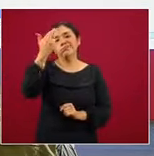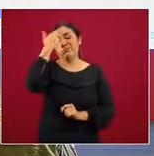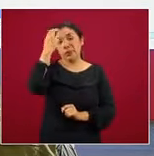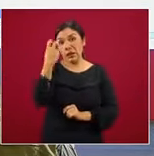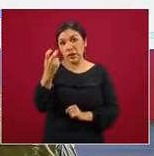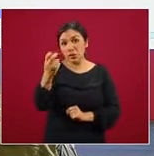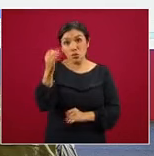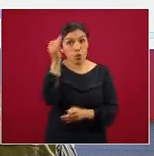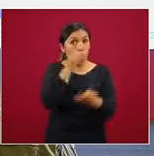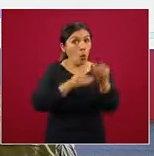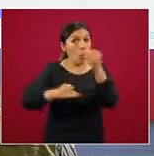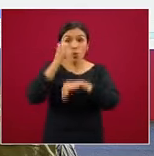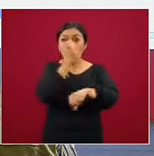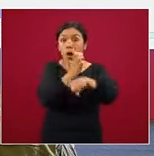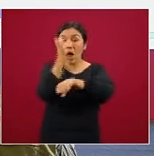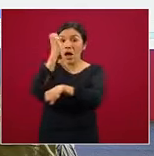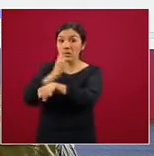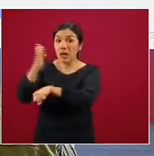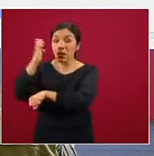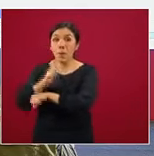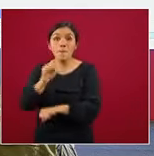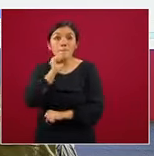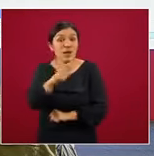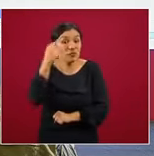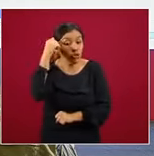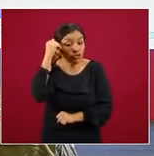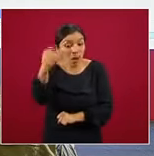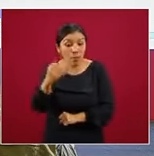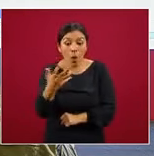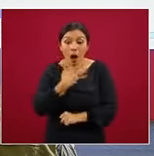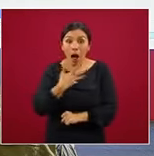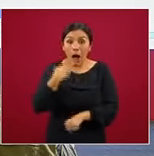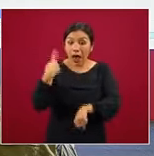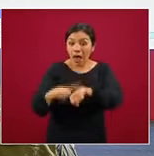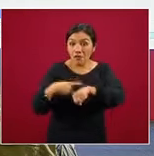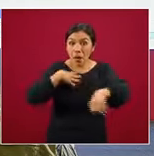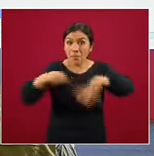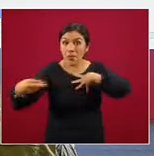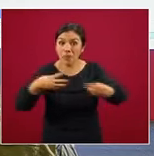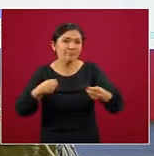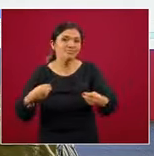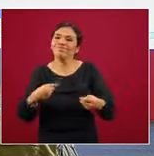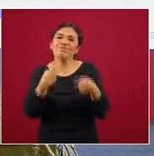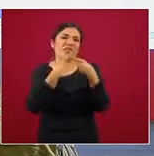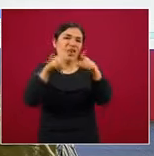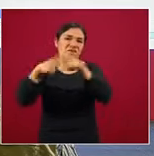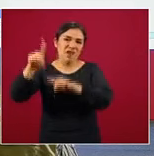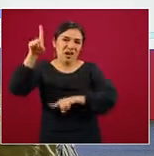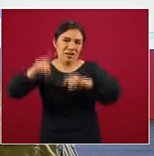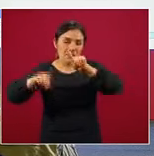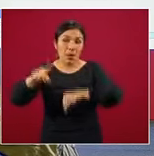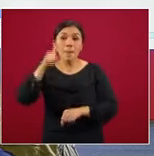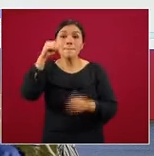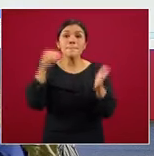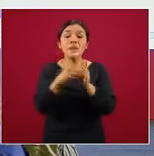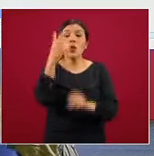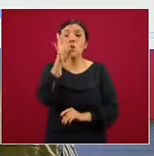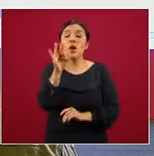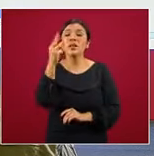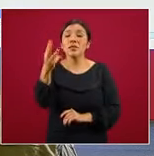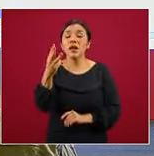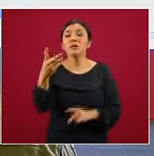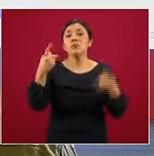que no todas las entidades federativas entraron al mismo tiempo al proceso epidémico. 1.043